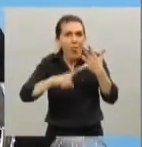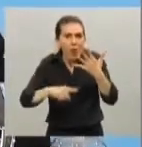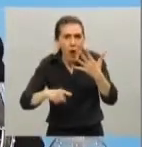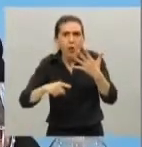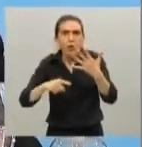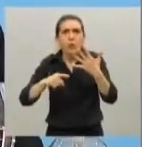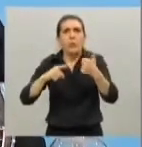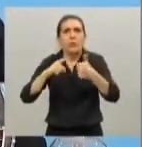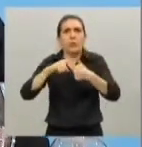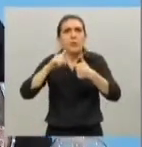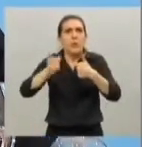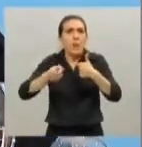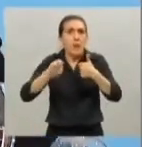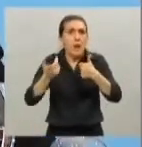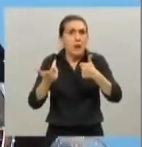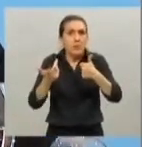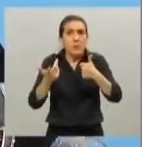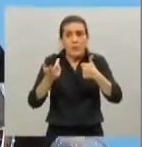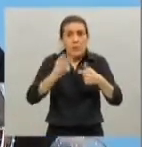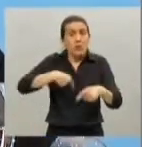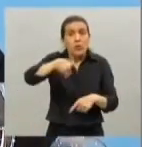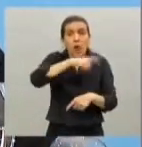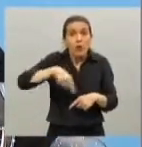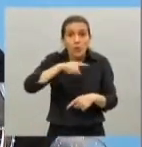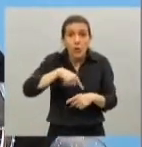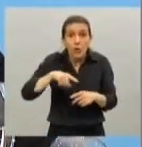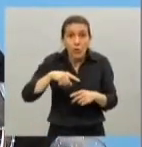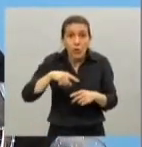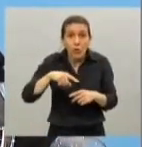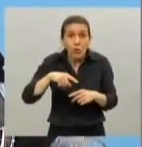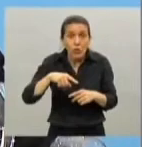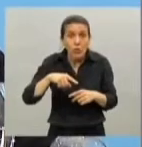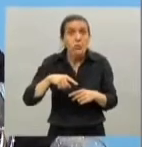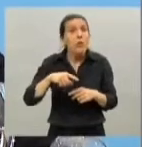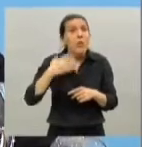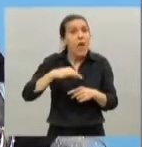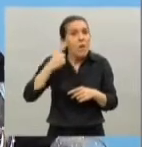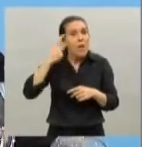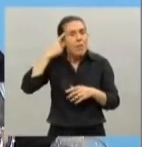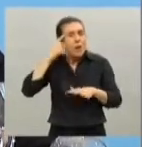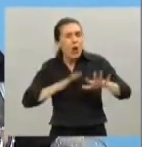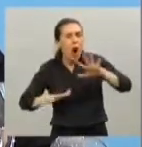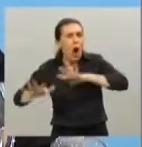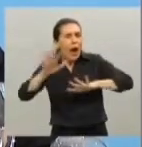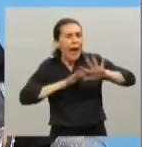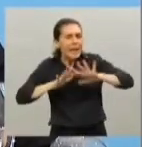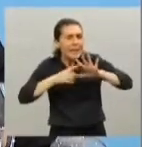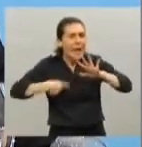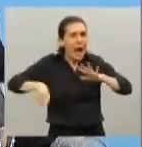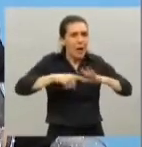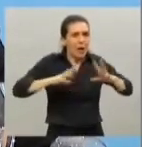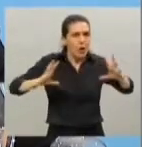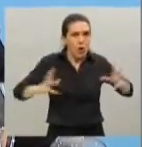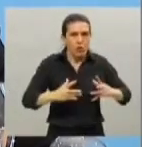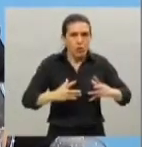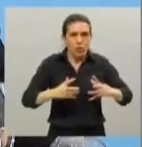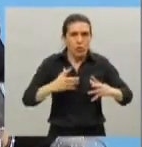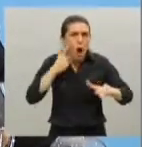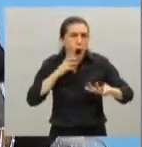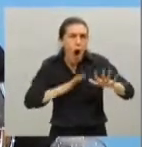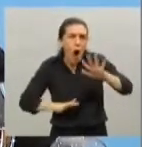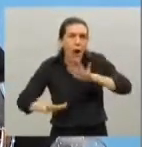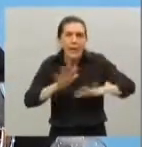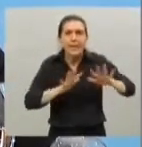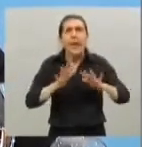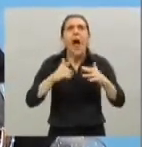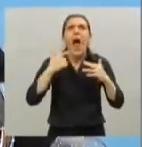los números. Ahora, también era esperable que en esta época del año íbamos a tener un aumento, un incremento. La pregunta